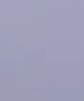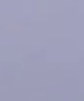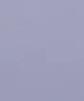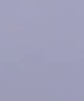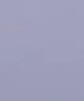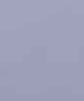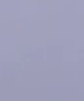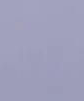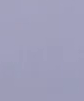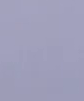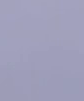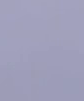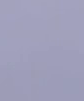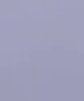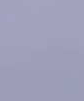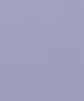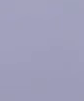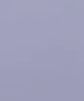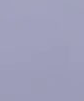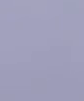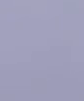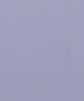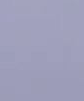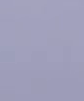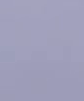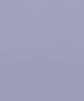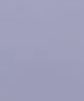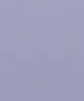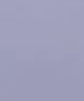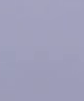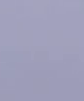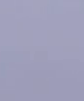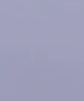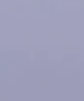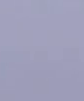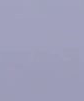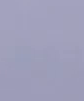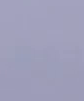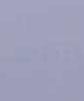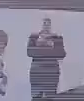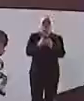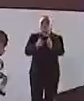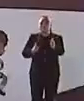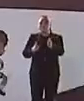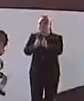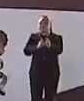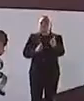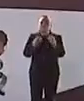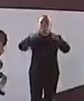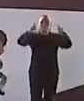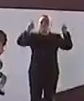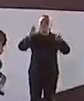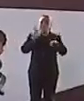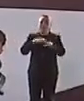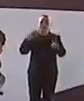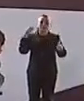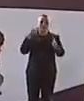avanzando hay muchos rezagos en el tema